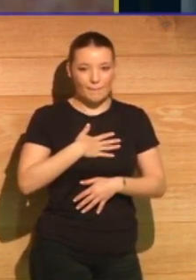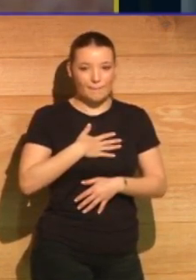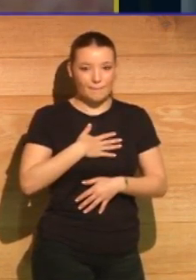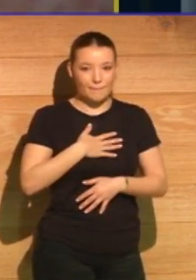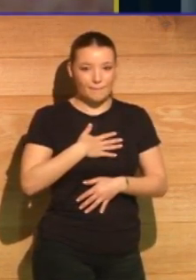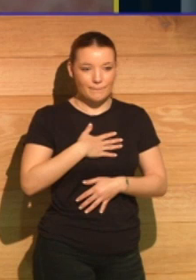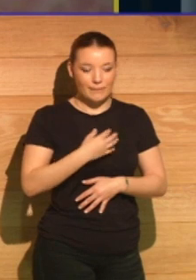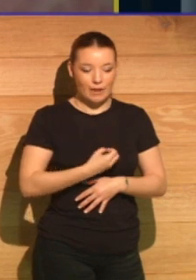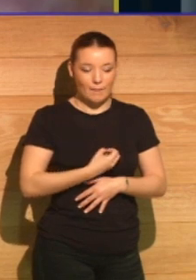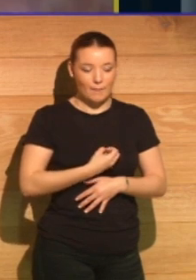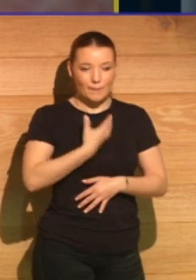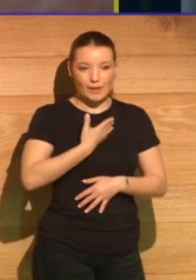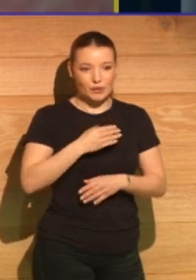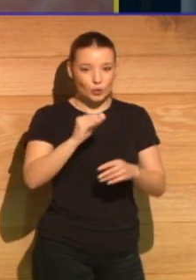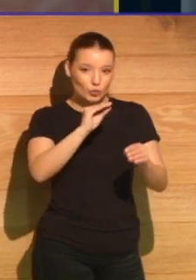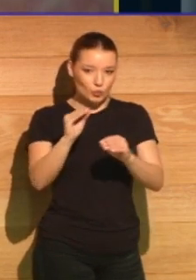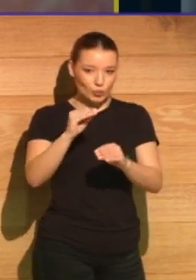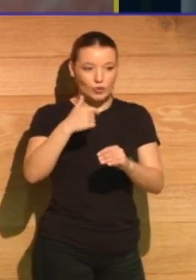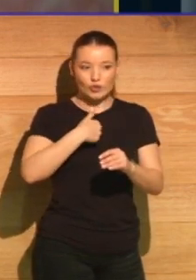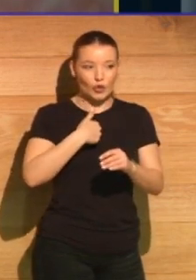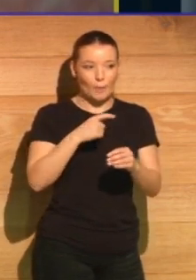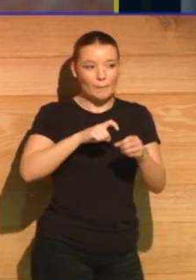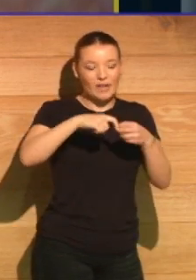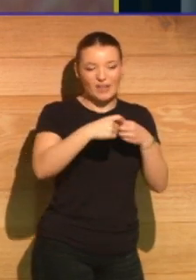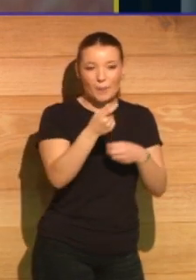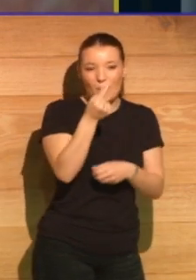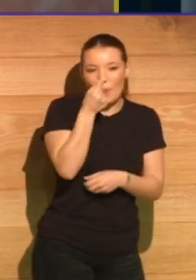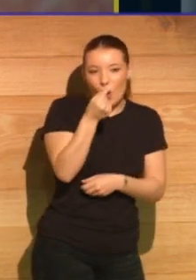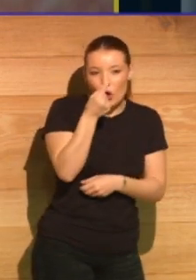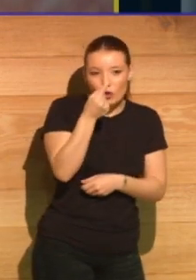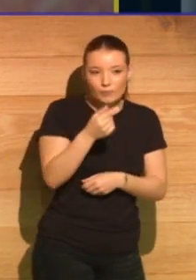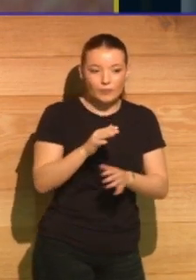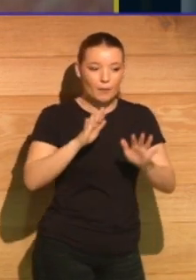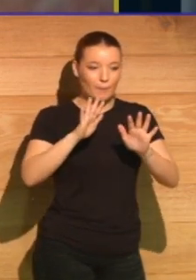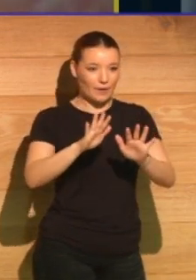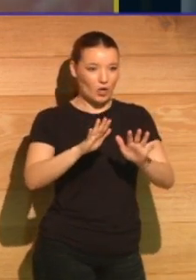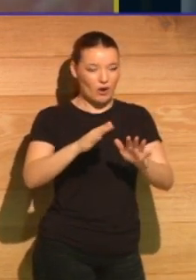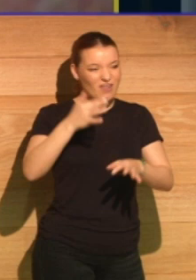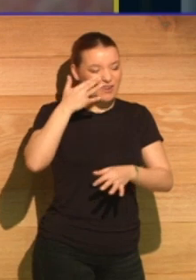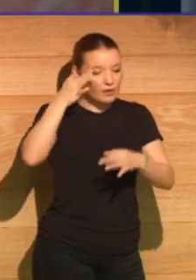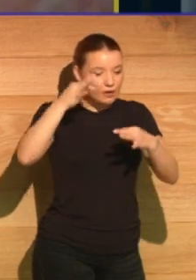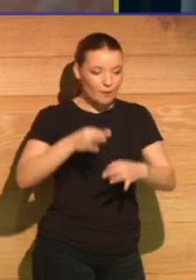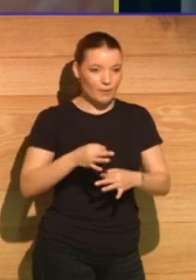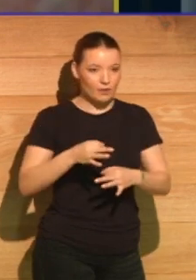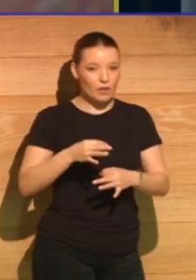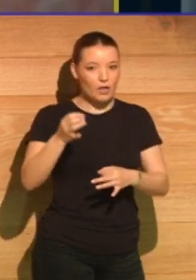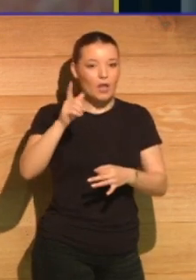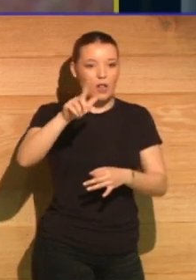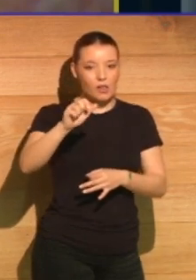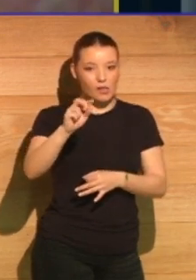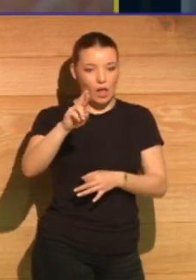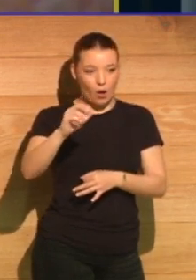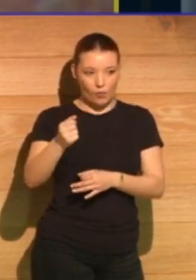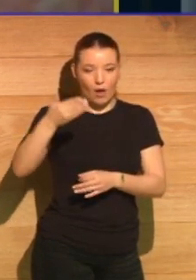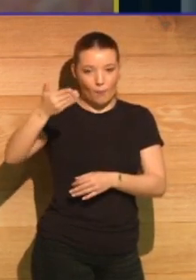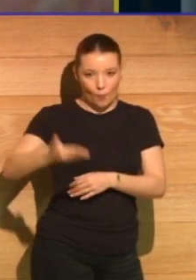he puesto muy poquito granito de arena. Pero el mérito es de Laura, es su idea, y a mí tuve la